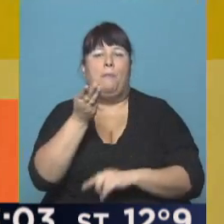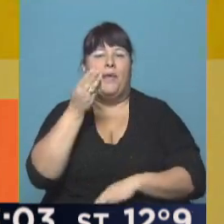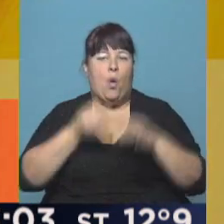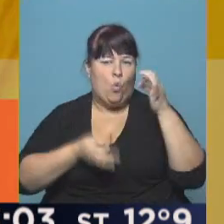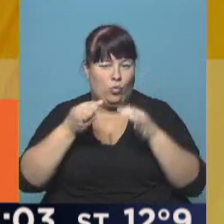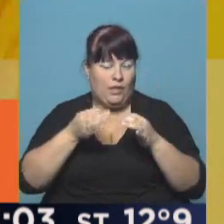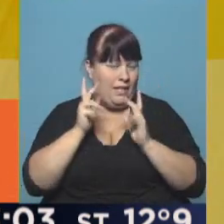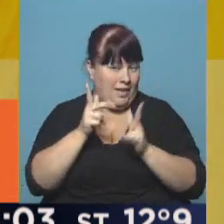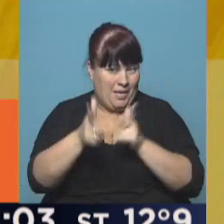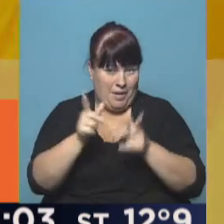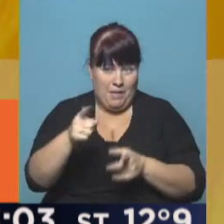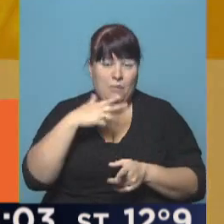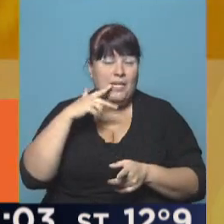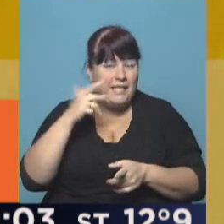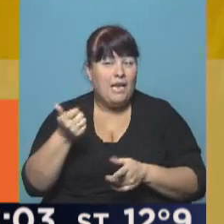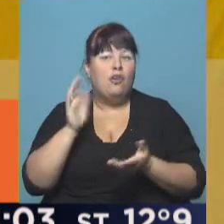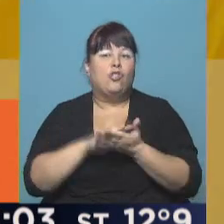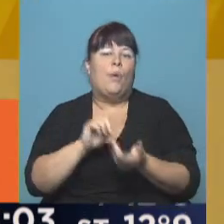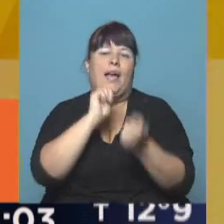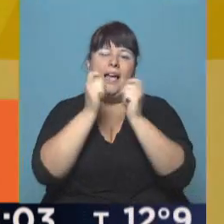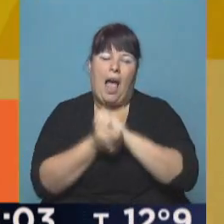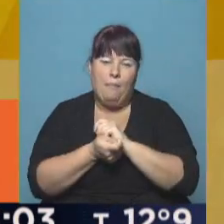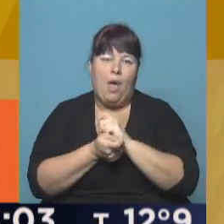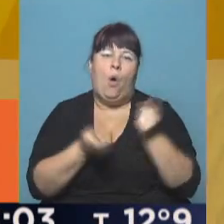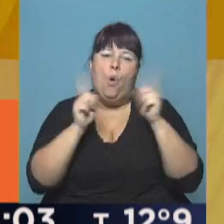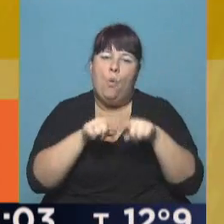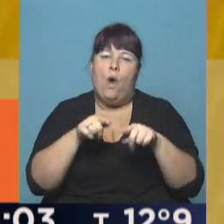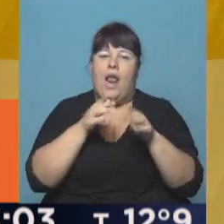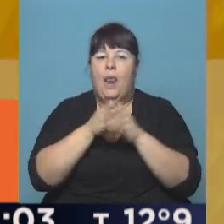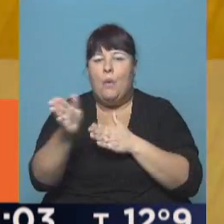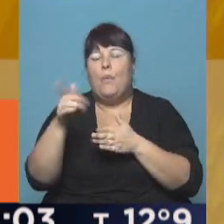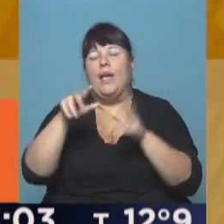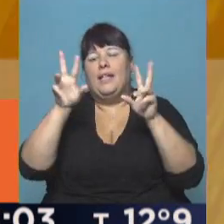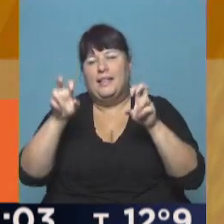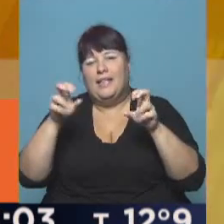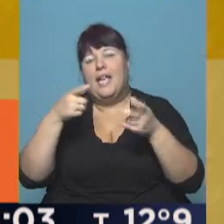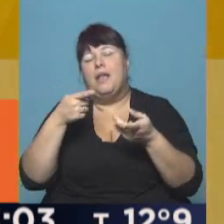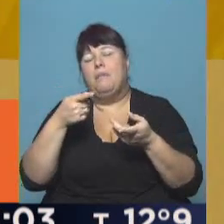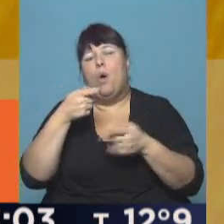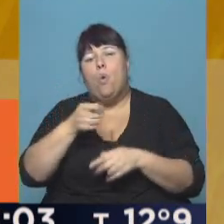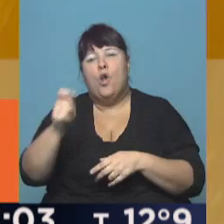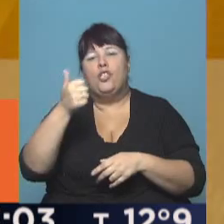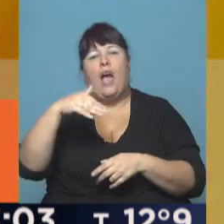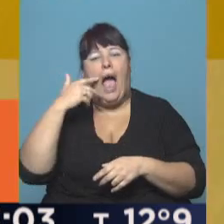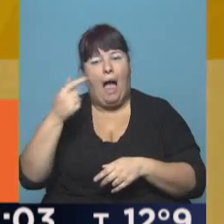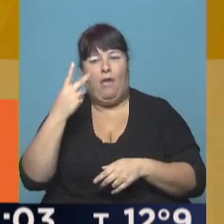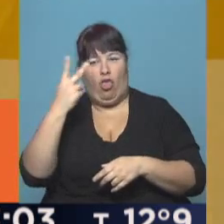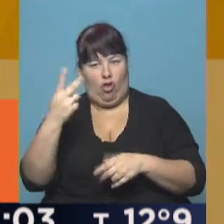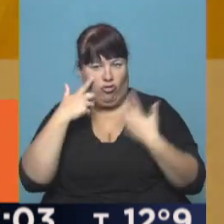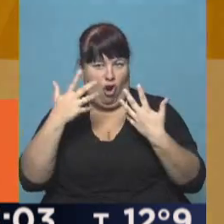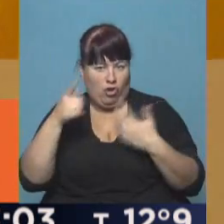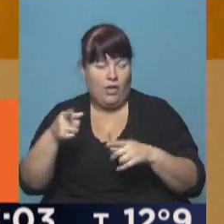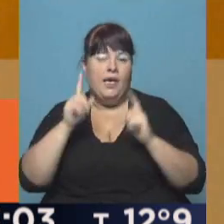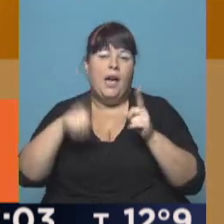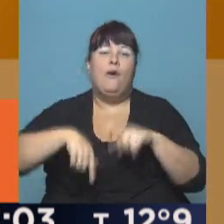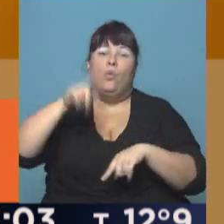justicia que, como bien adelantaba Silvia, tiene que ver con renovar y dar nuevos bríos entonces a la causa con el juicio de AMIA 2, así se lo conoce, y